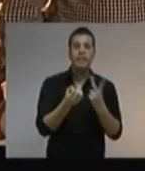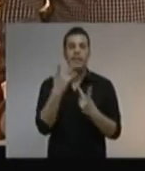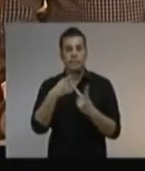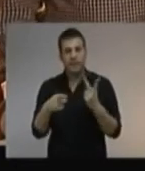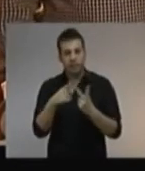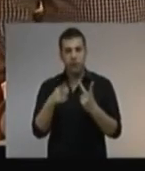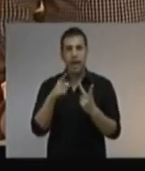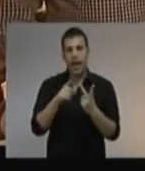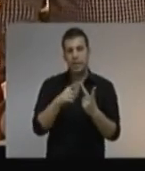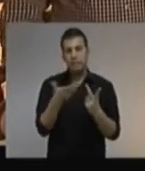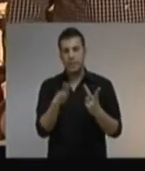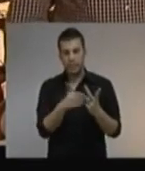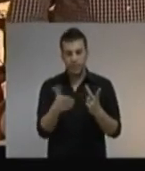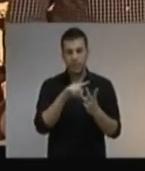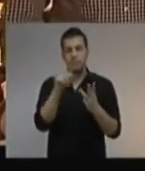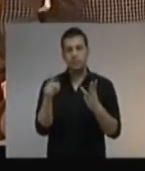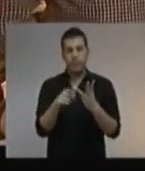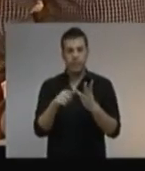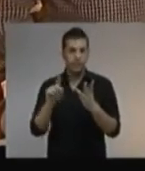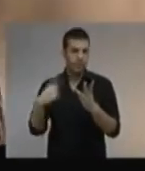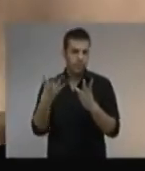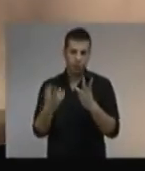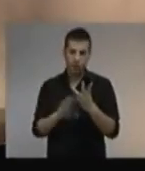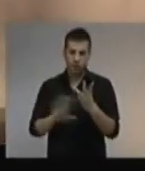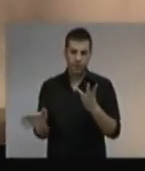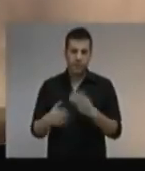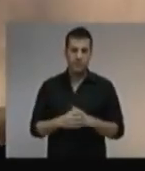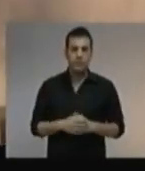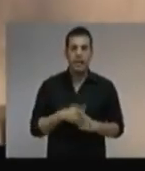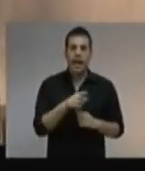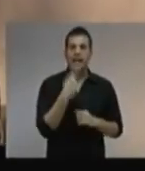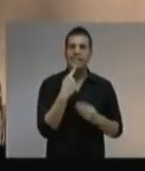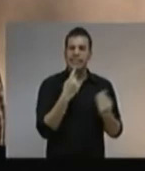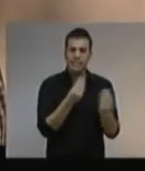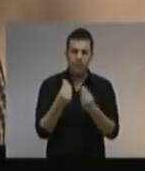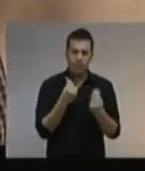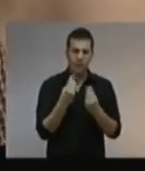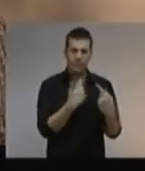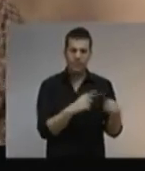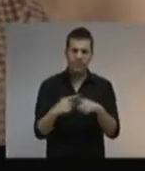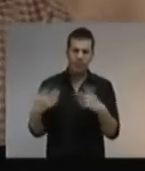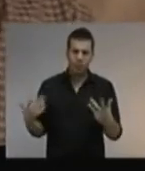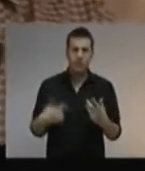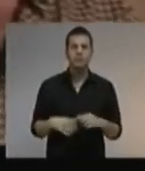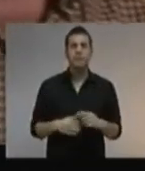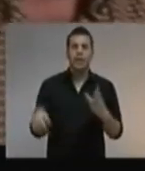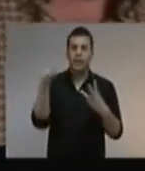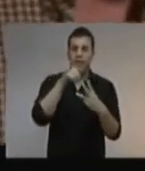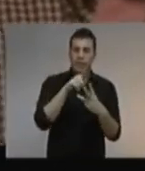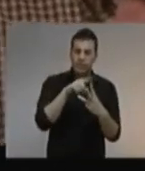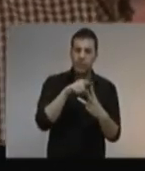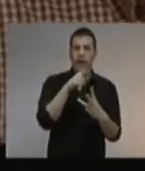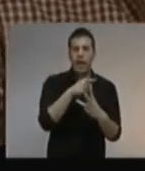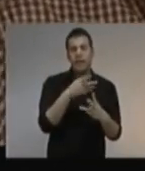y cuajo vegetal, y luego tenemos el de cuajo normal. ¿Qué diferencias de sabor y de consistencia tienen las tres clases? El de flor es más suave, es un